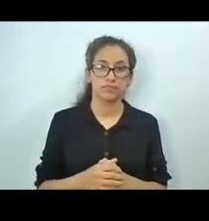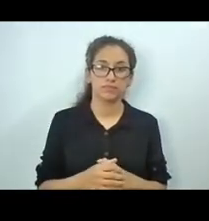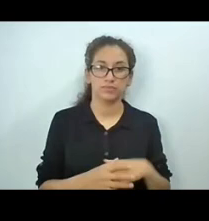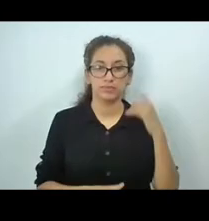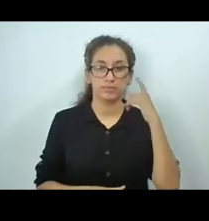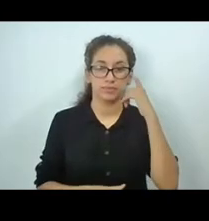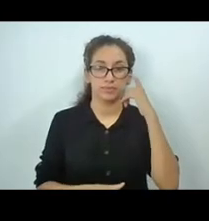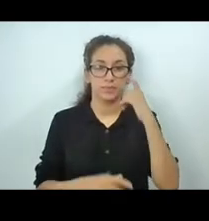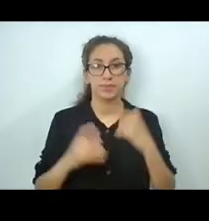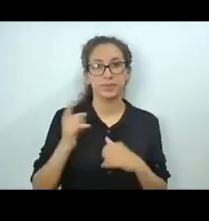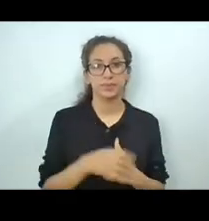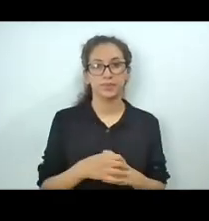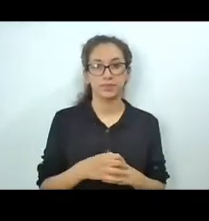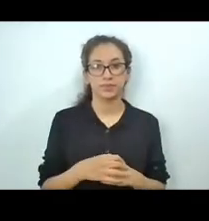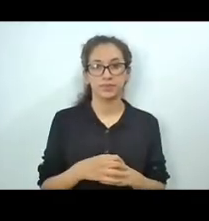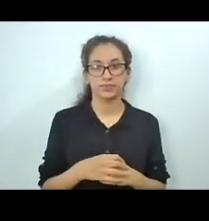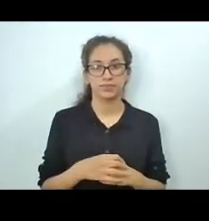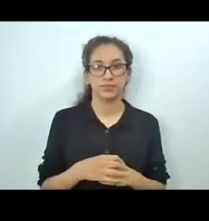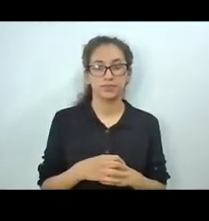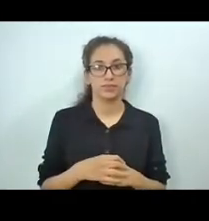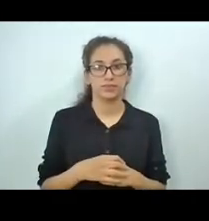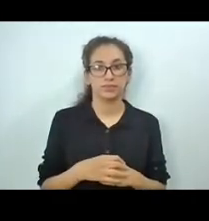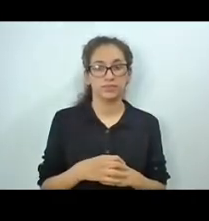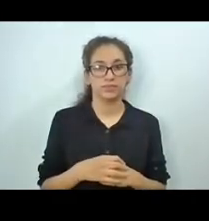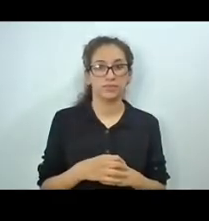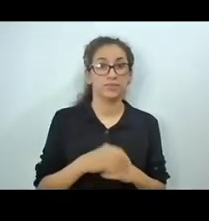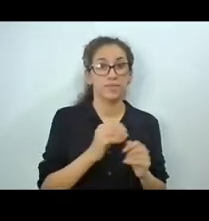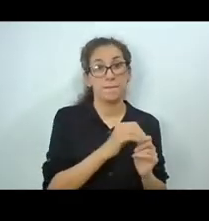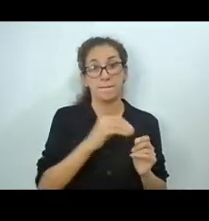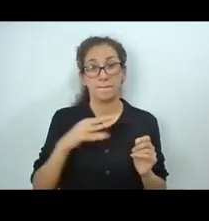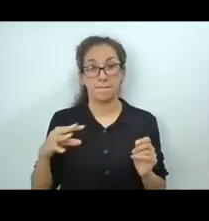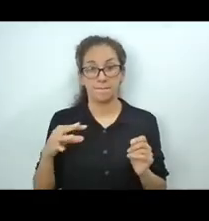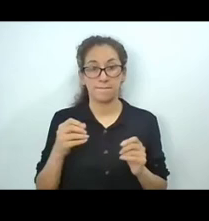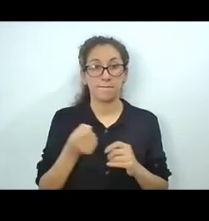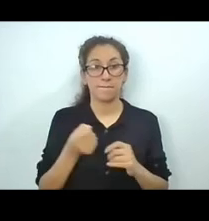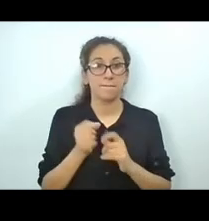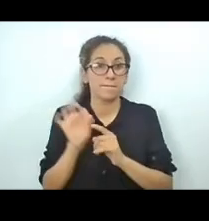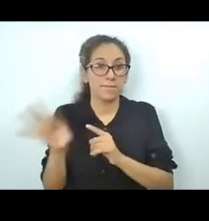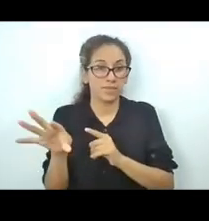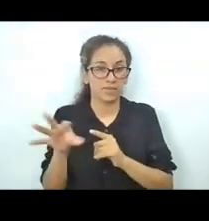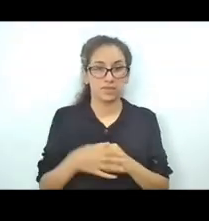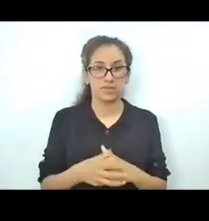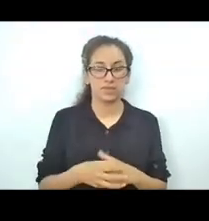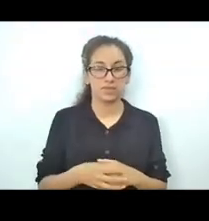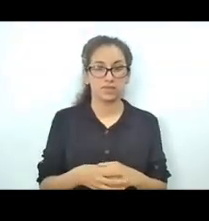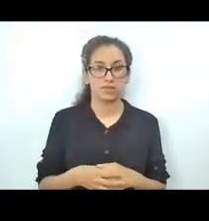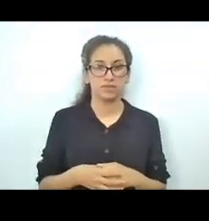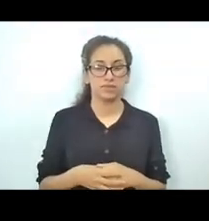a retirar el pene para poder eyacular, entiendo, manualmente,